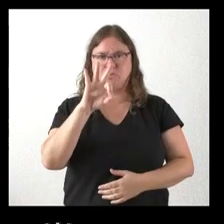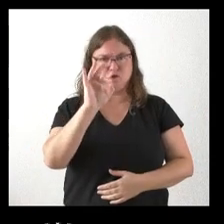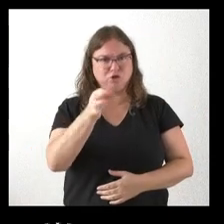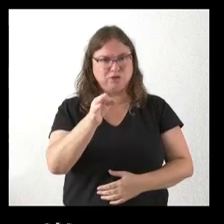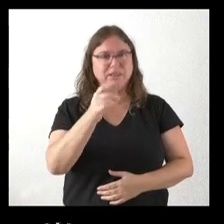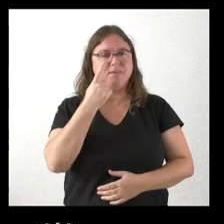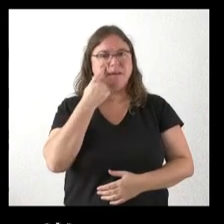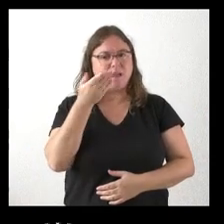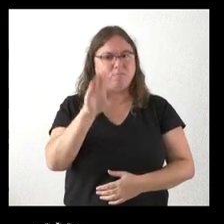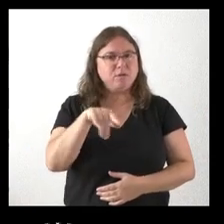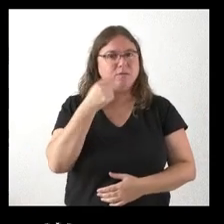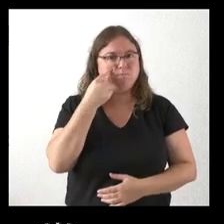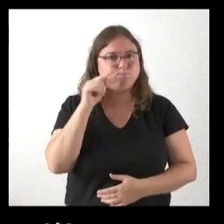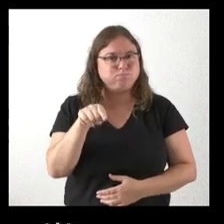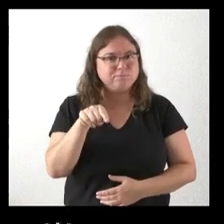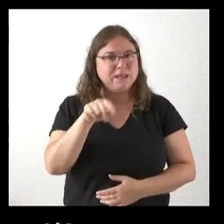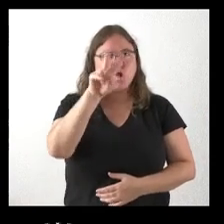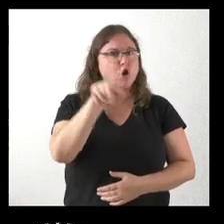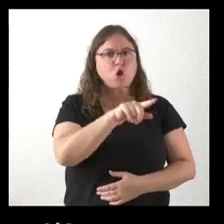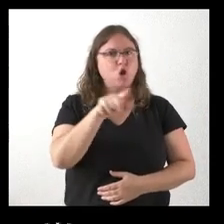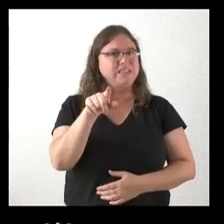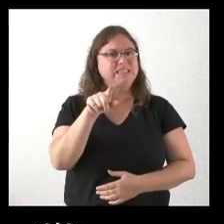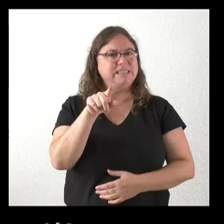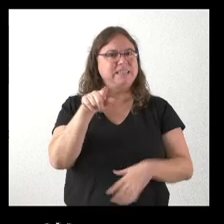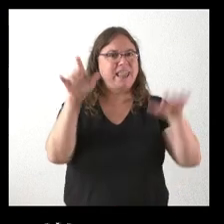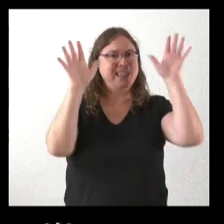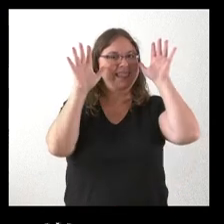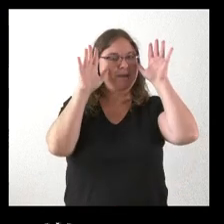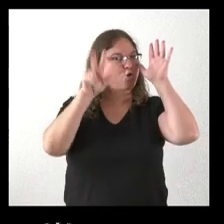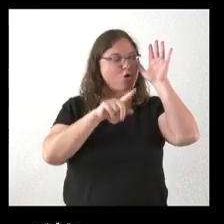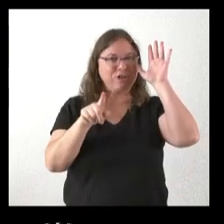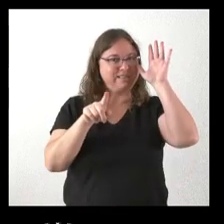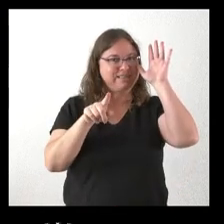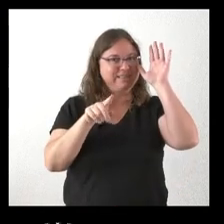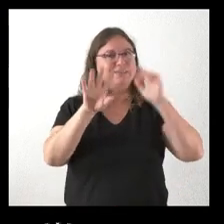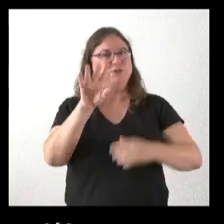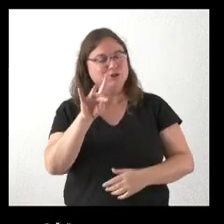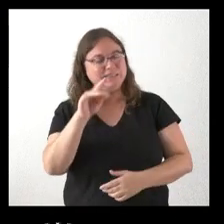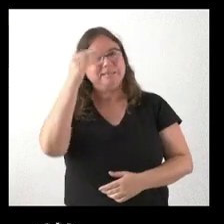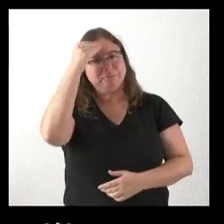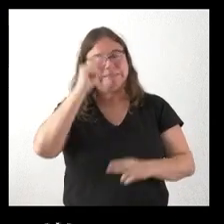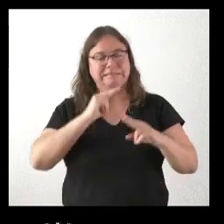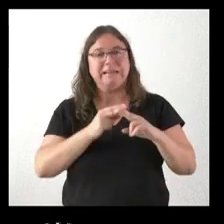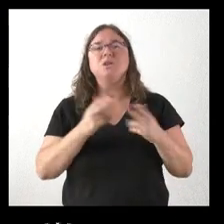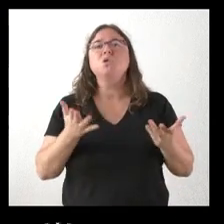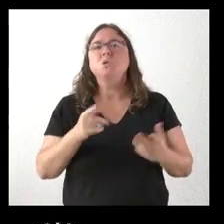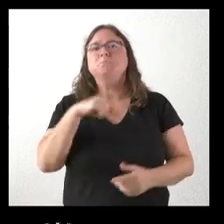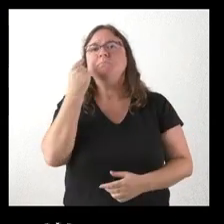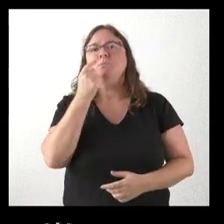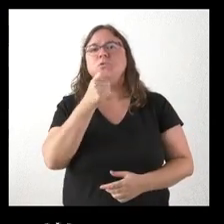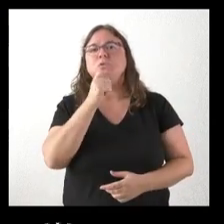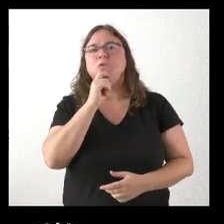ustedes mantienen que no es de este animal Por otra parte como valora que haya aparecido